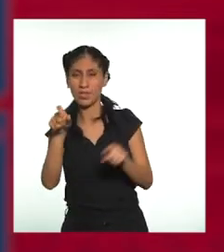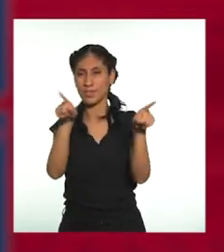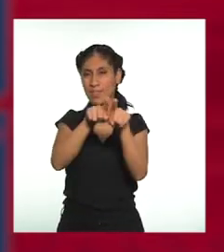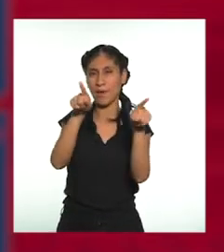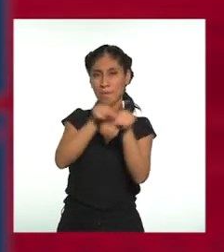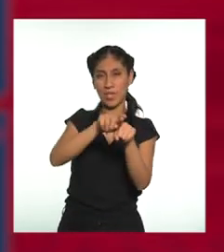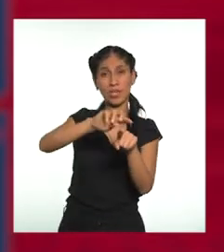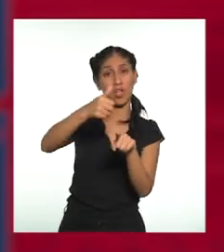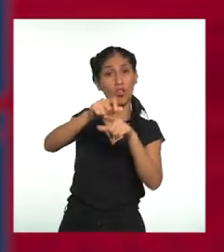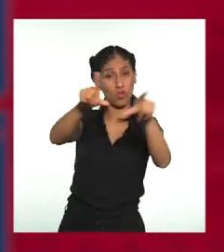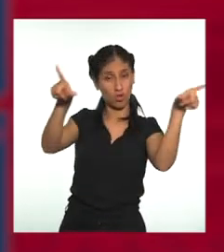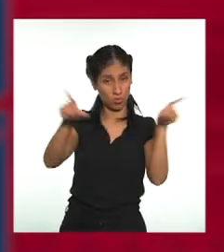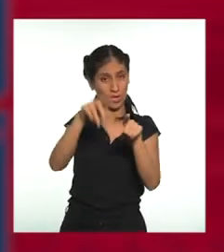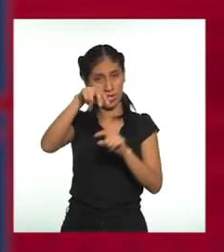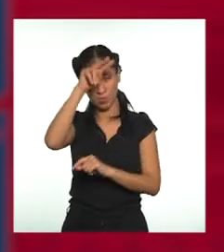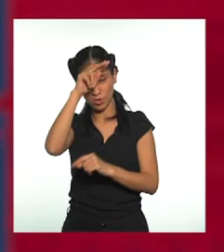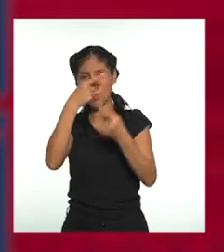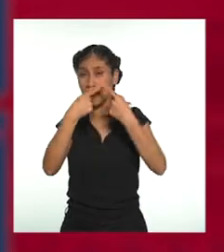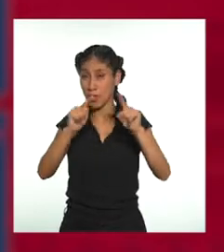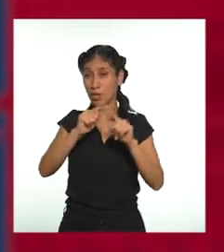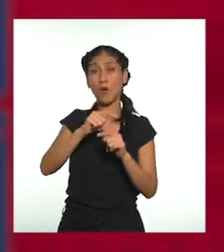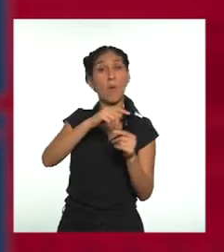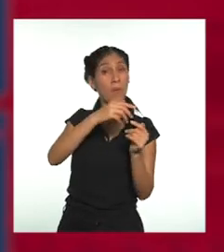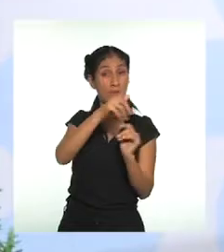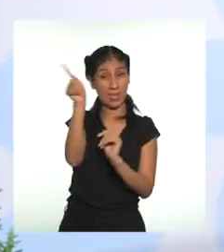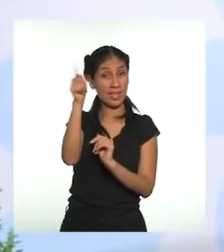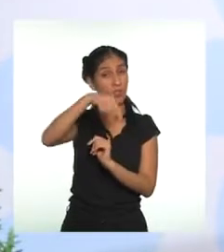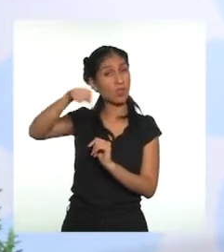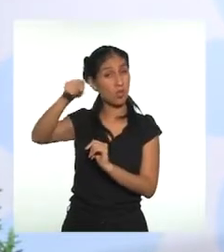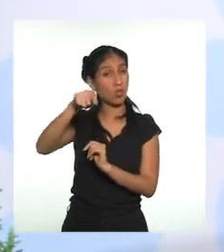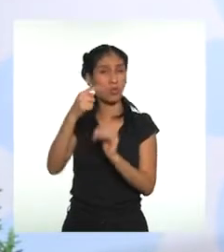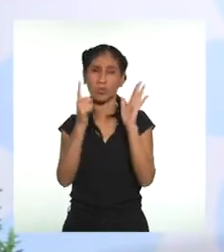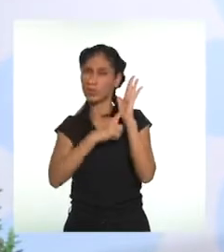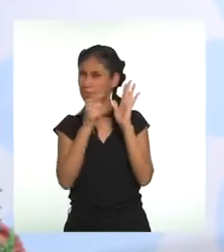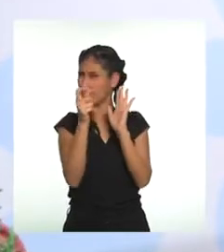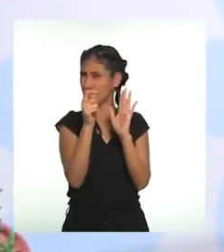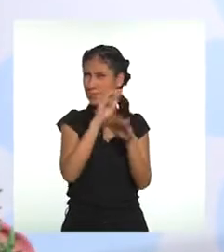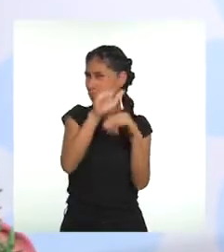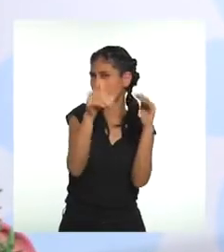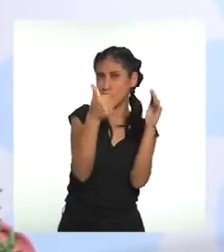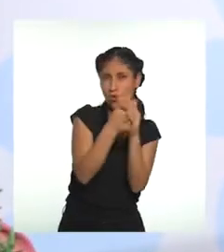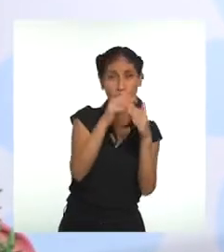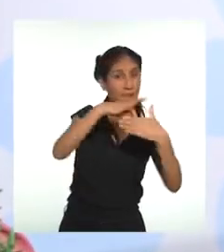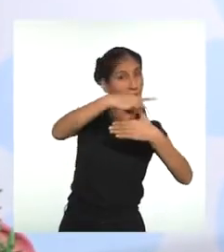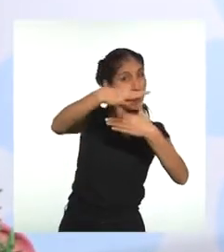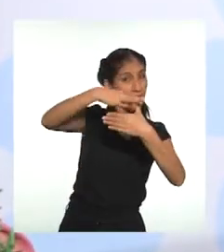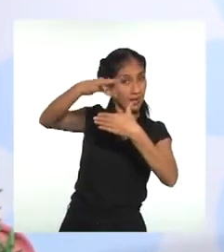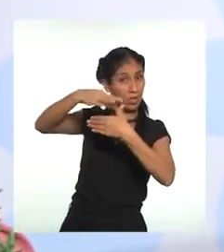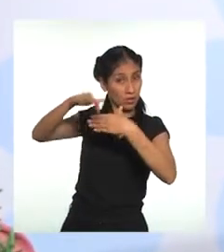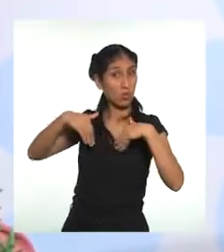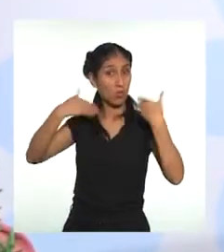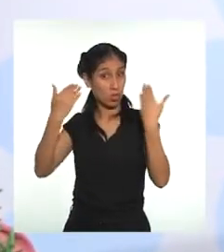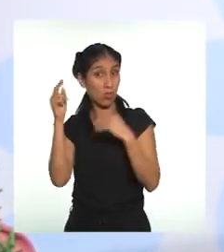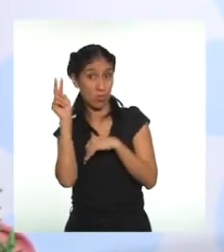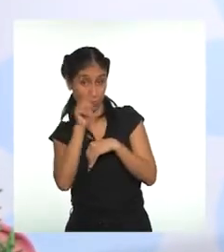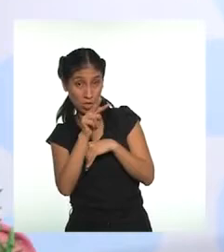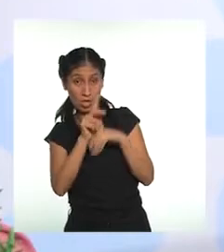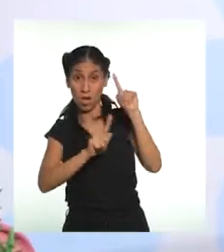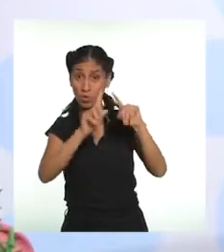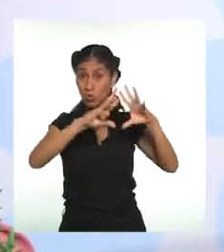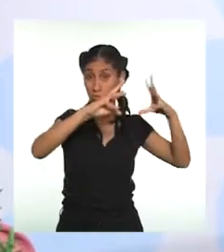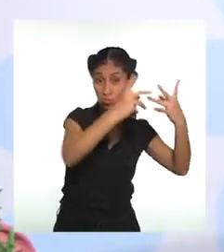Perú, excepto en Tumbes y Piura. Entonces, en casi todas las regiones podemos